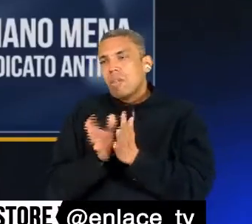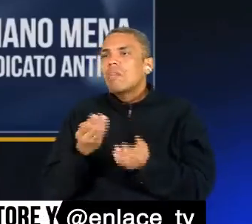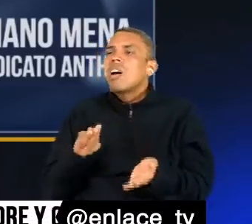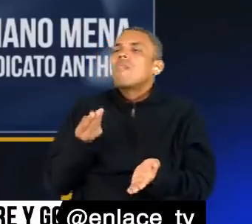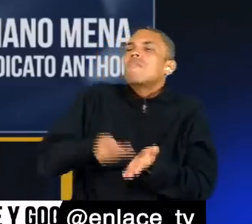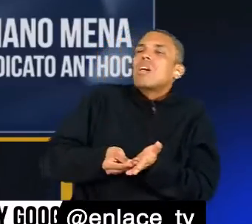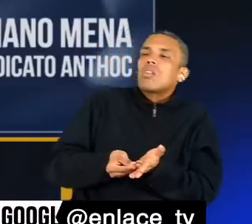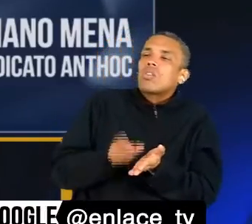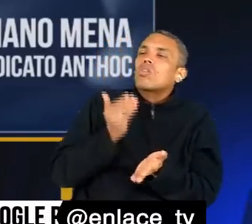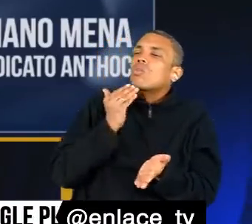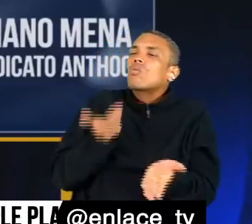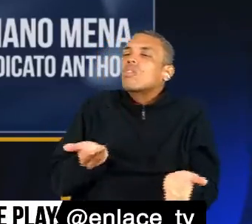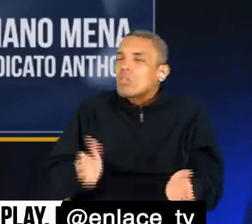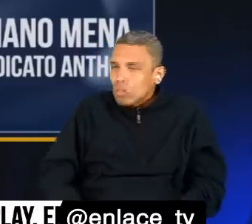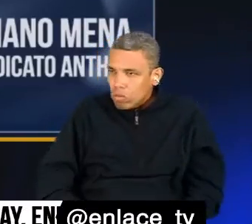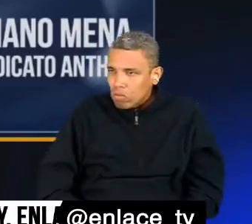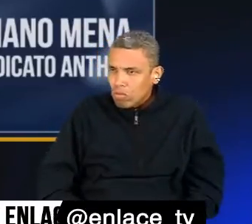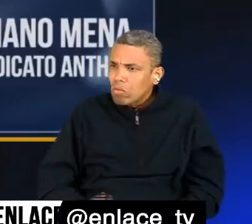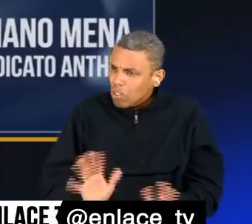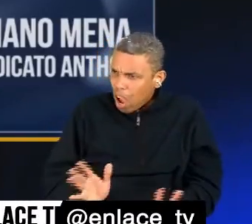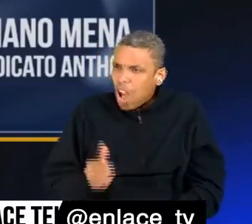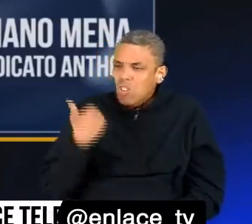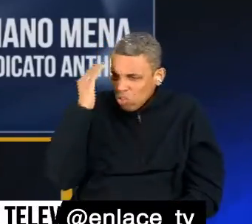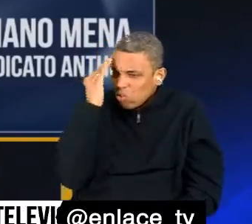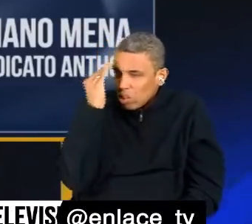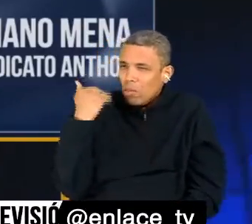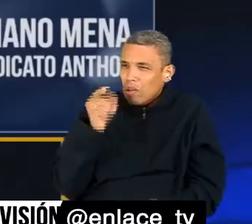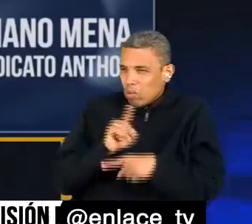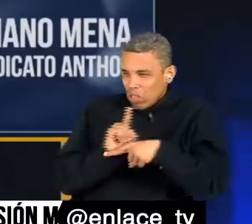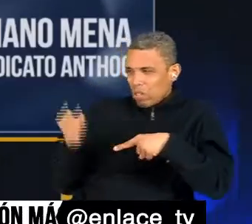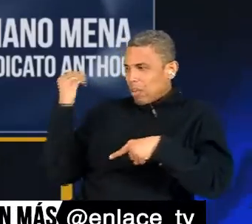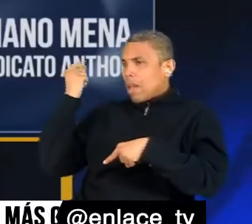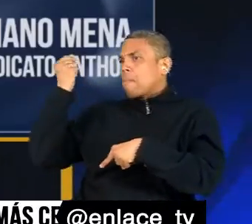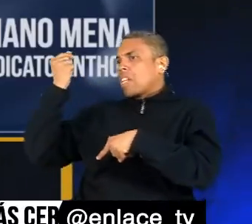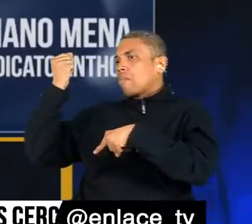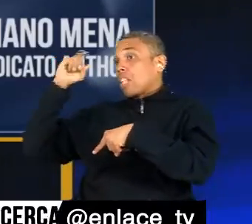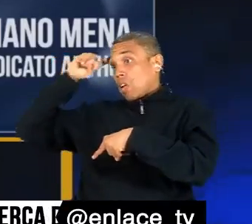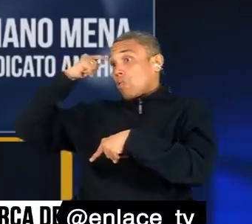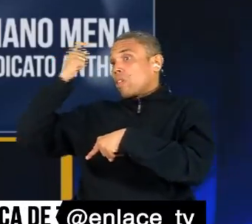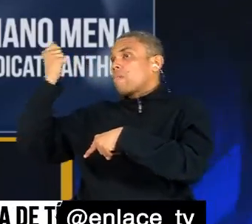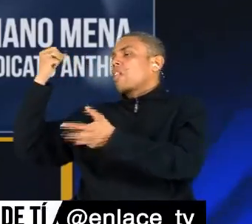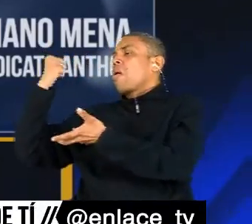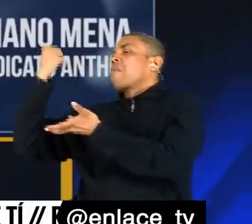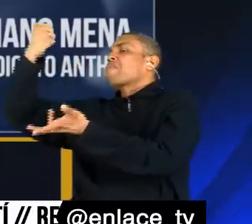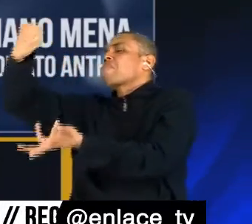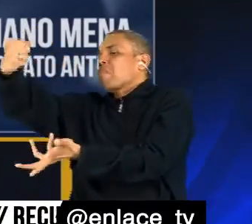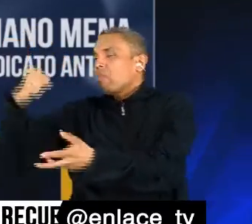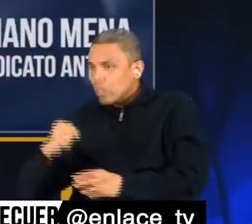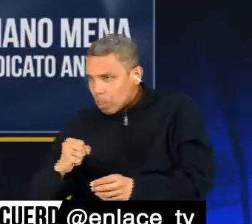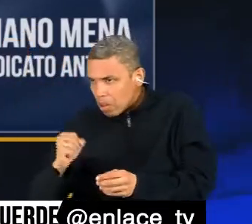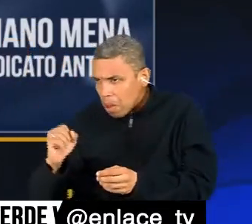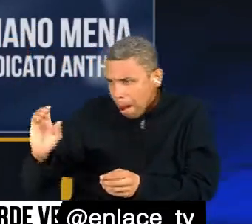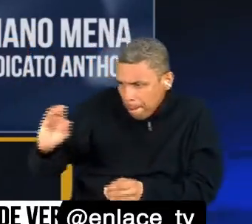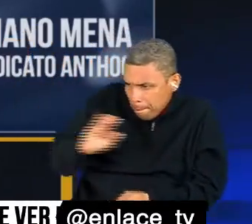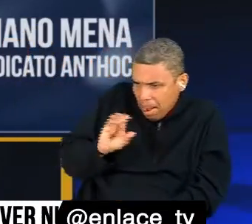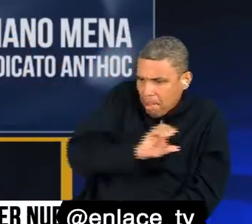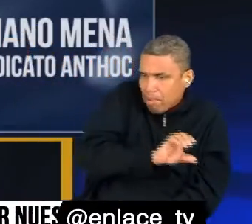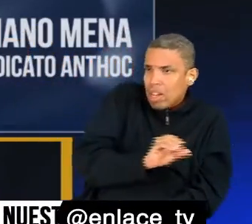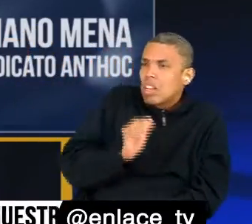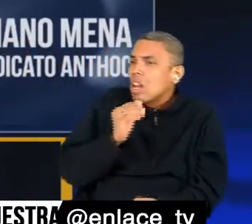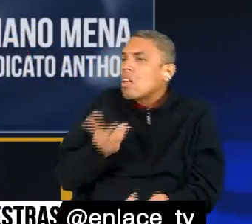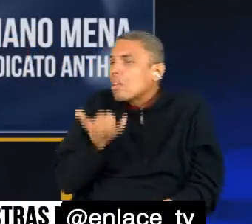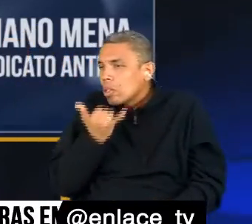por qué no nos había pagado si ya los recursos habían entrado desde la semana pasada. Él lo que dijo es que como la institución tenía otras obligaciones,